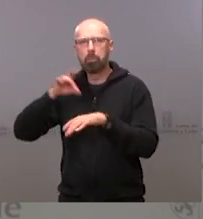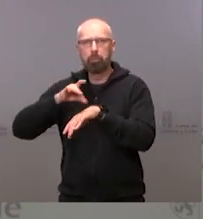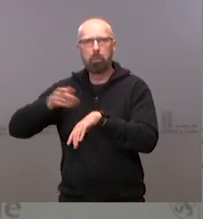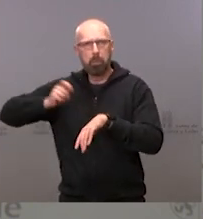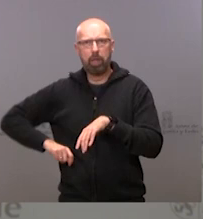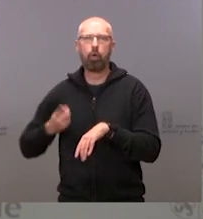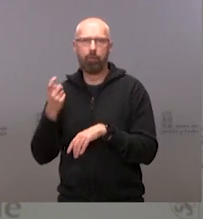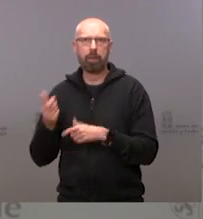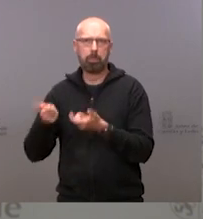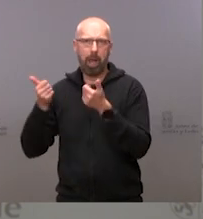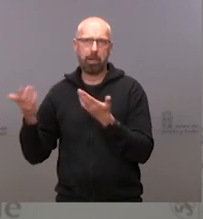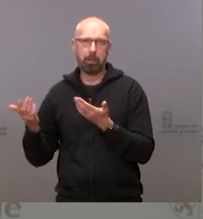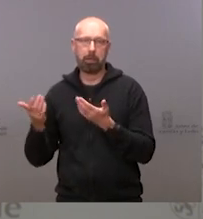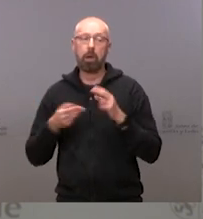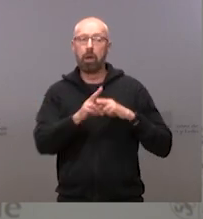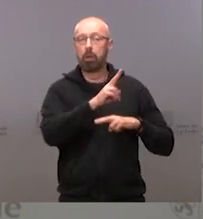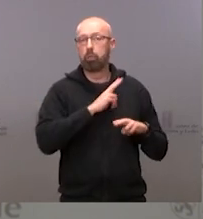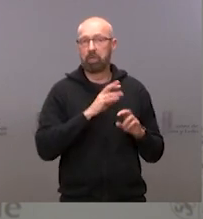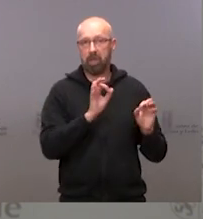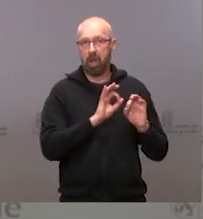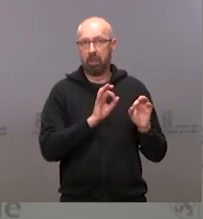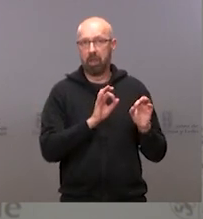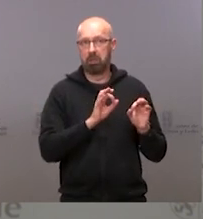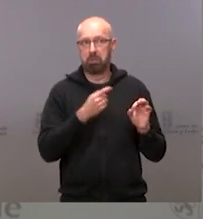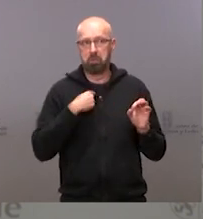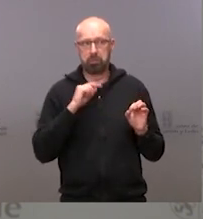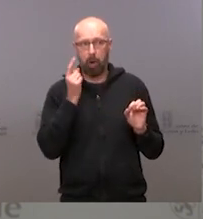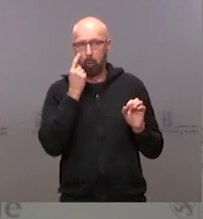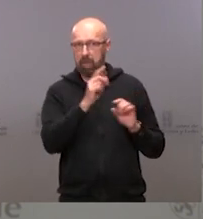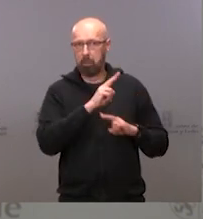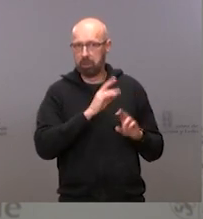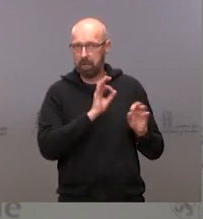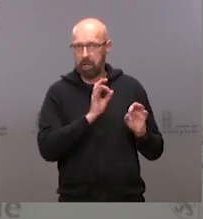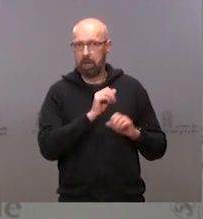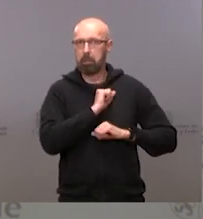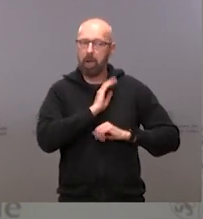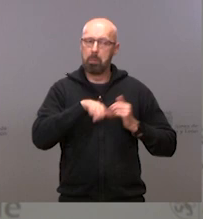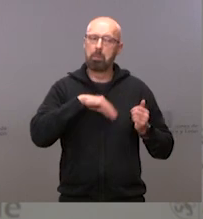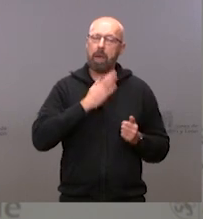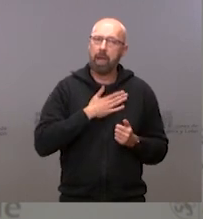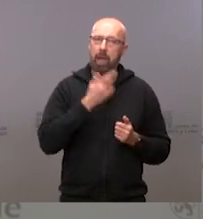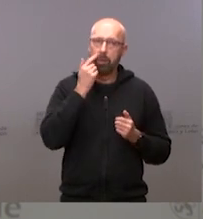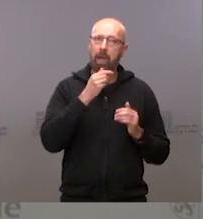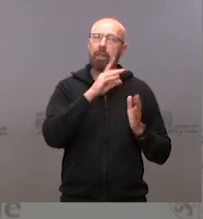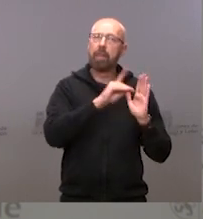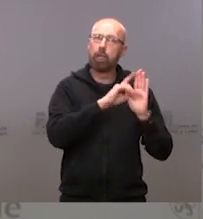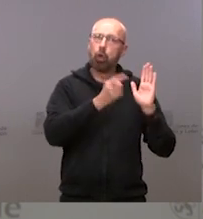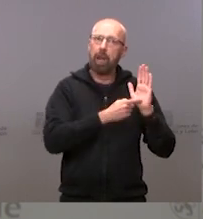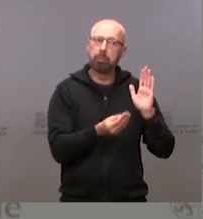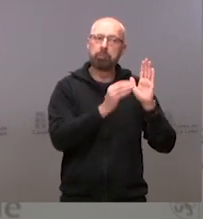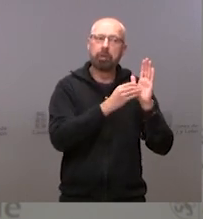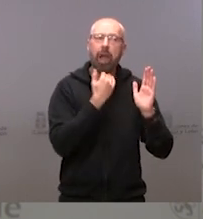no nos ha dado respuesta por lo menos yo no me da cuenta esperaremos mañana al decreto-ley a ver qué es lo que